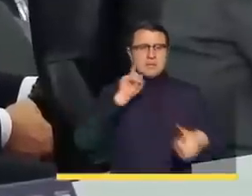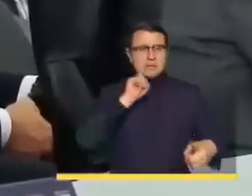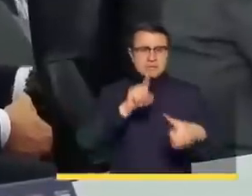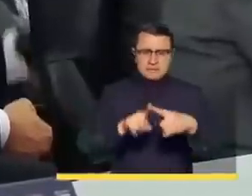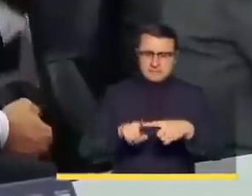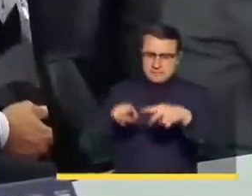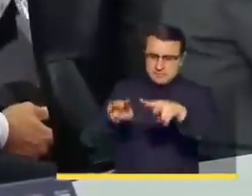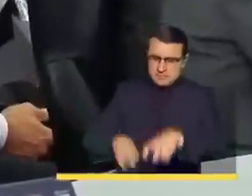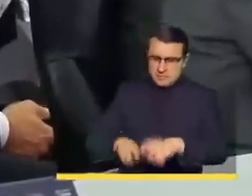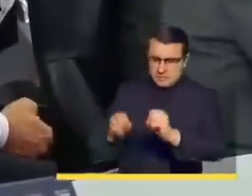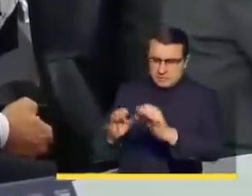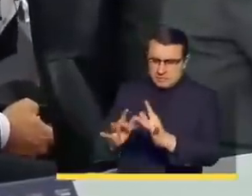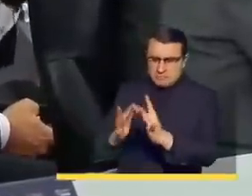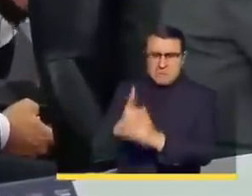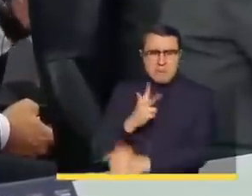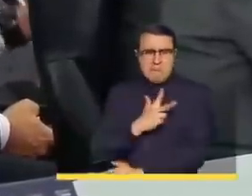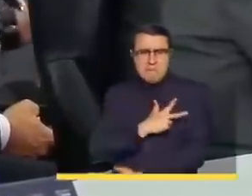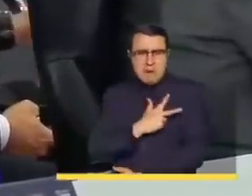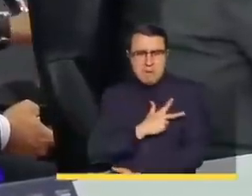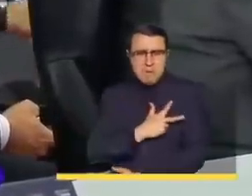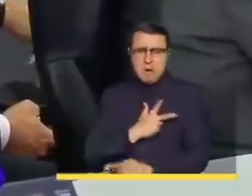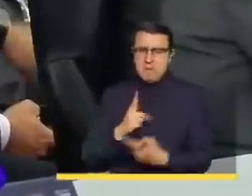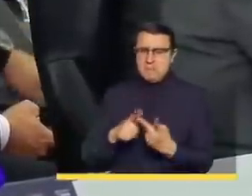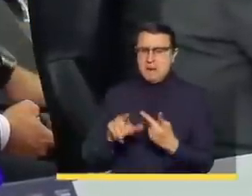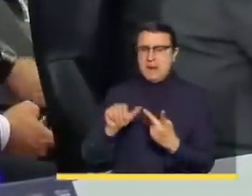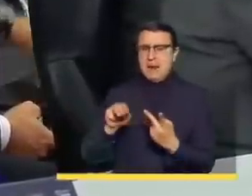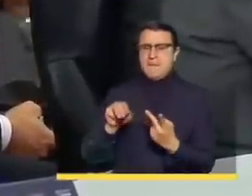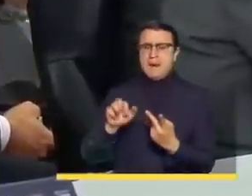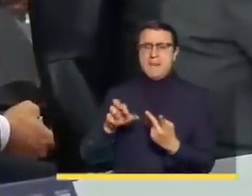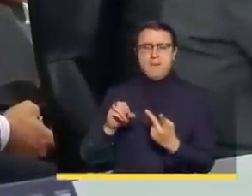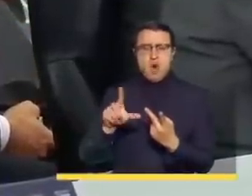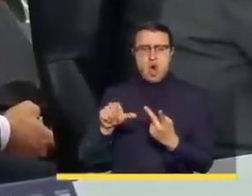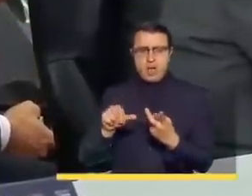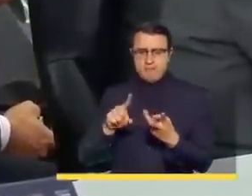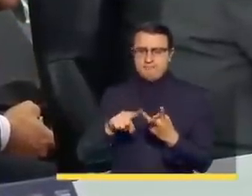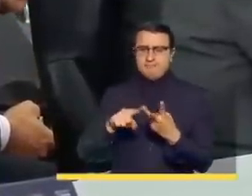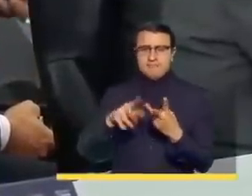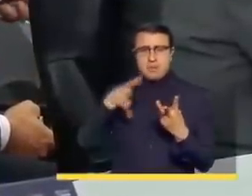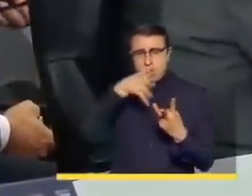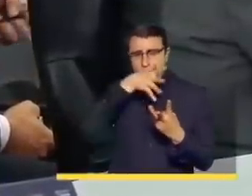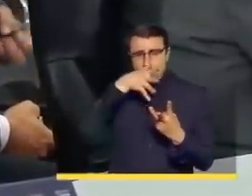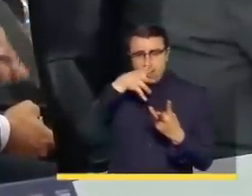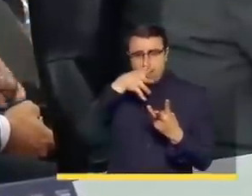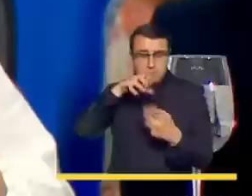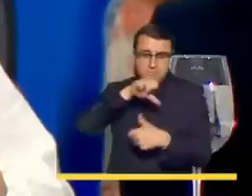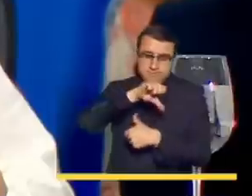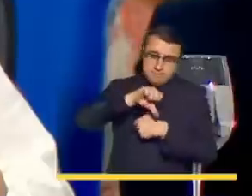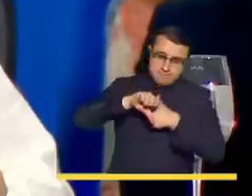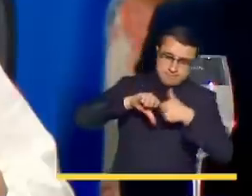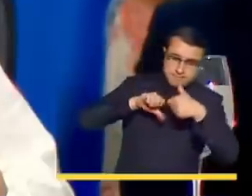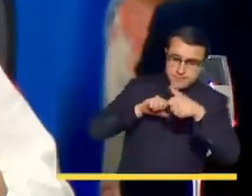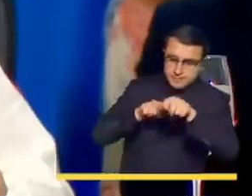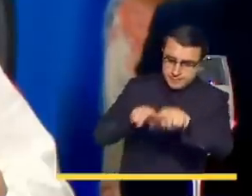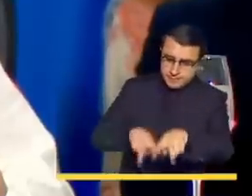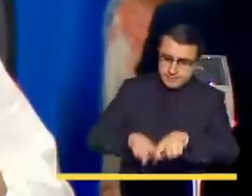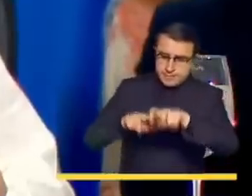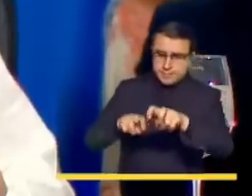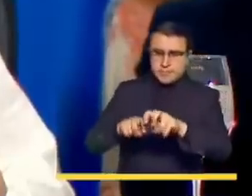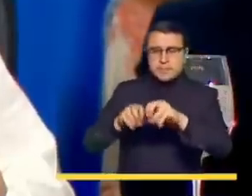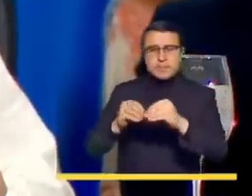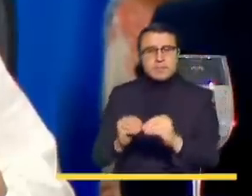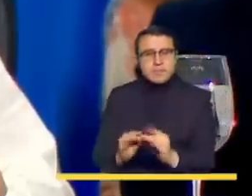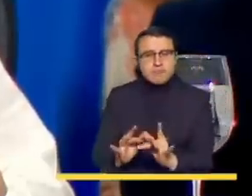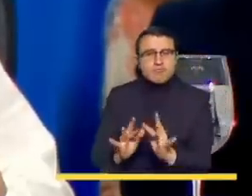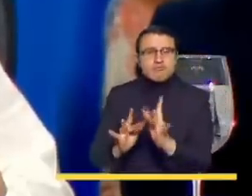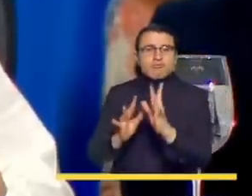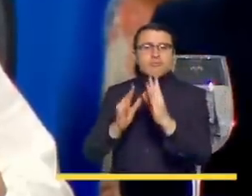la siembra de marihuana, de amapola, de cocaína, por la siembra de maíz, de frijol, de